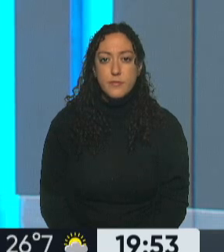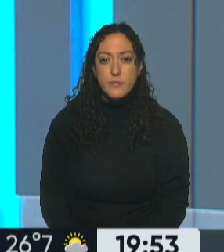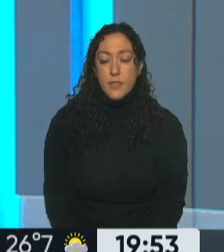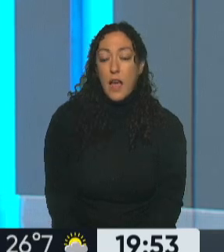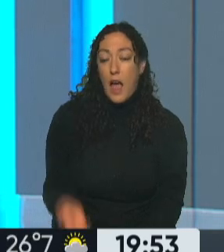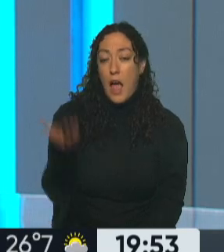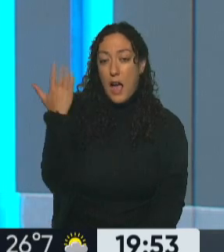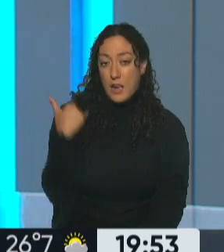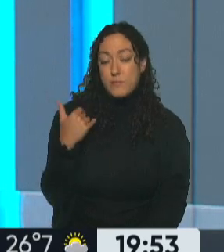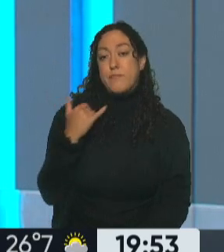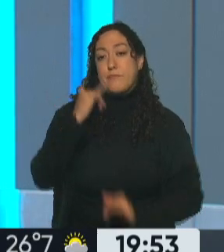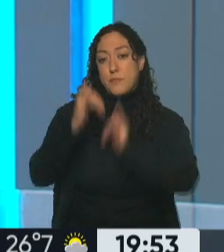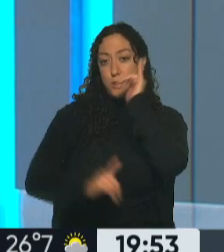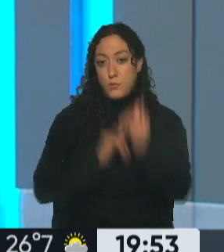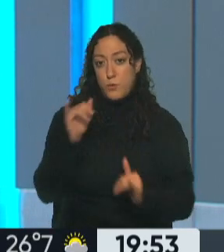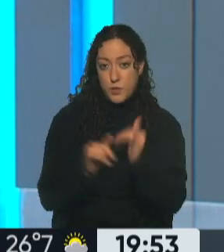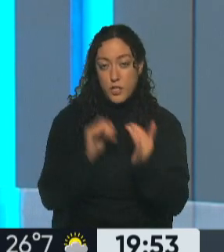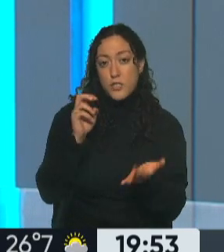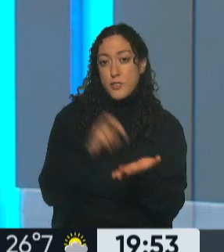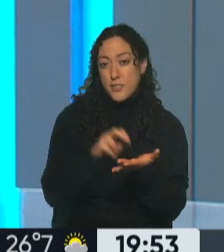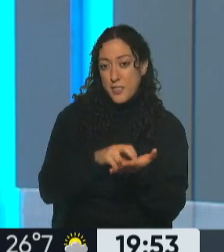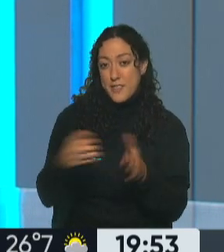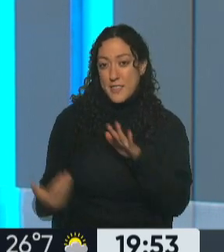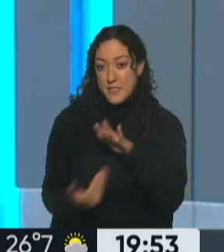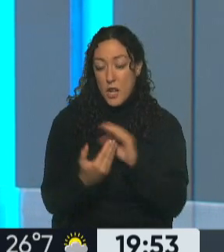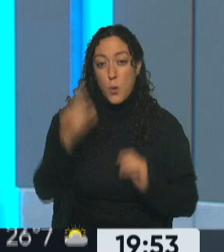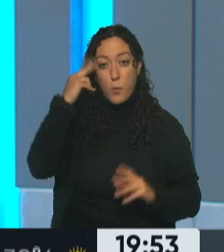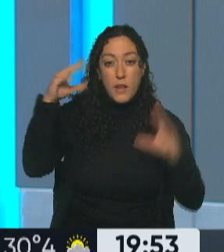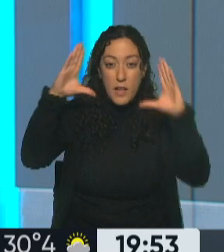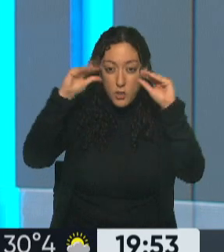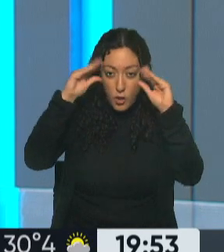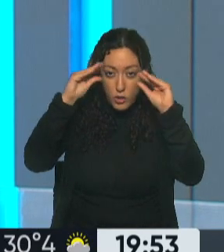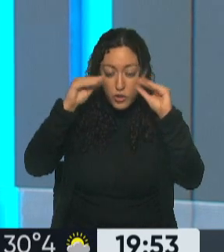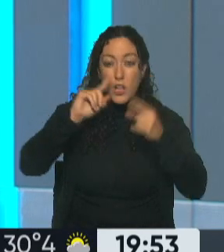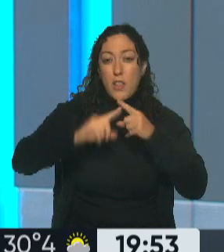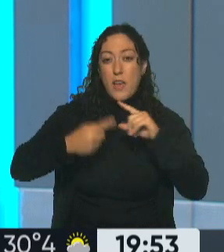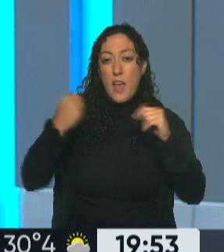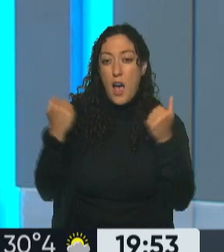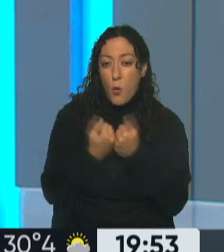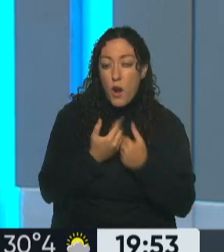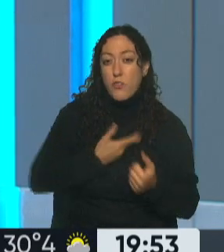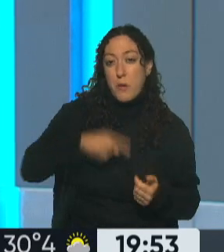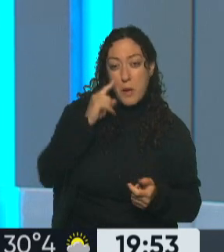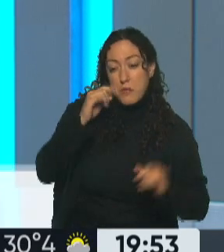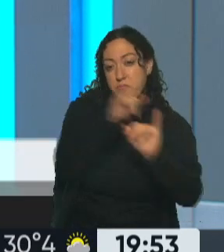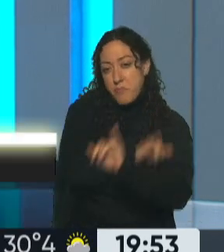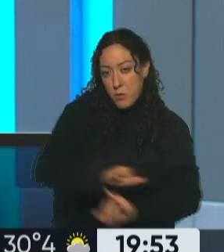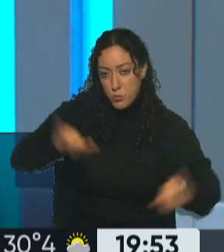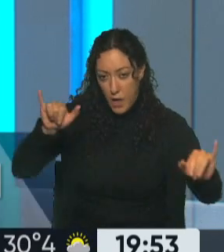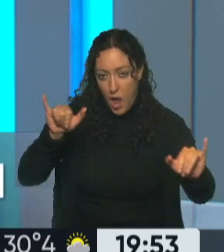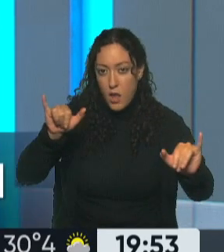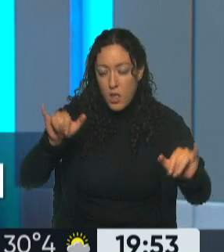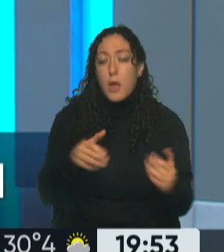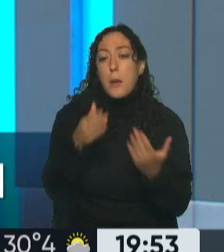Ayer lo habíamos anticipado en el noticiero central y se produjo a las 21 el anuncio del acuerdo con el Fondo Monetario Internacional por parte del